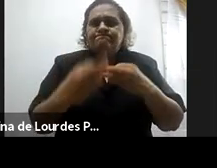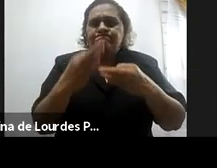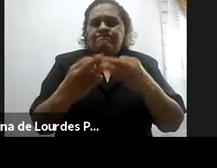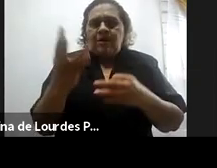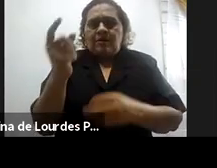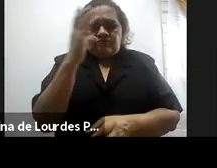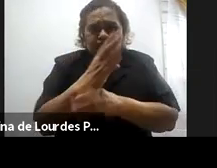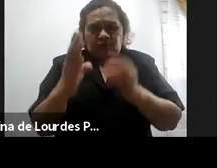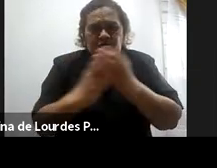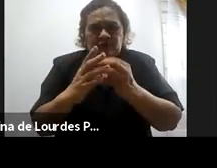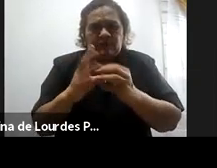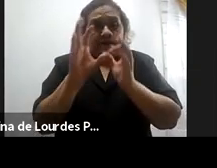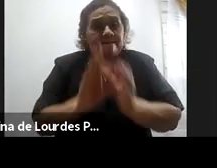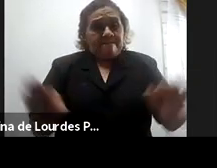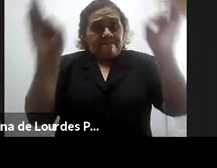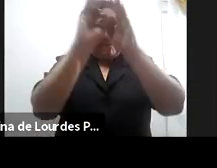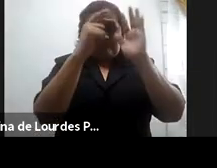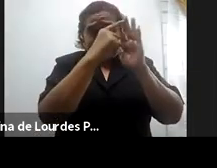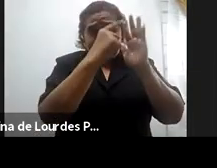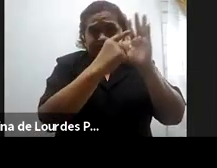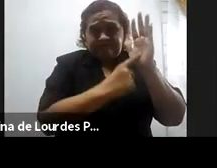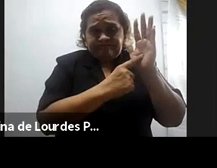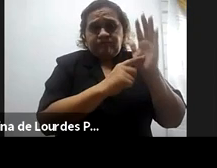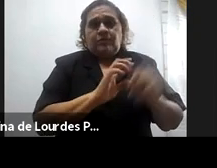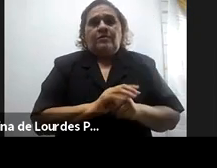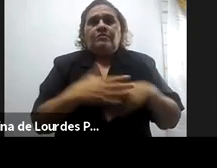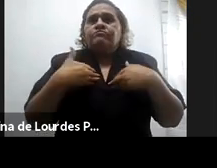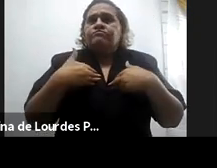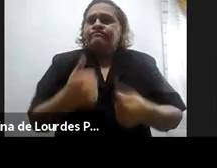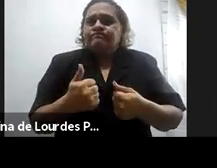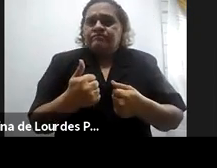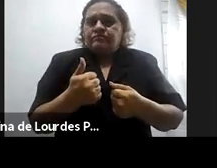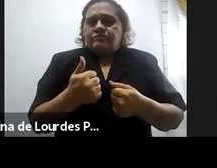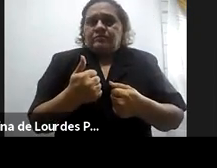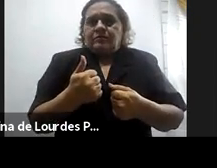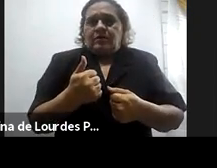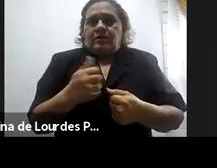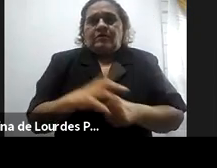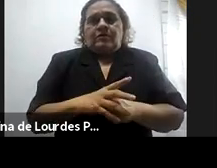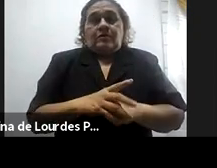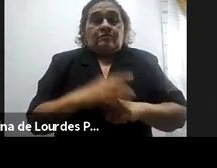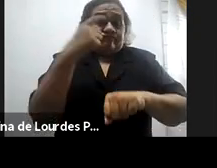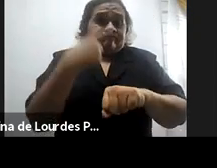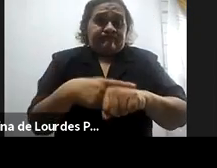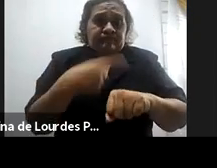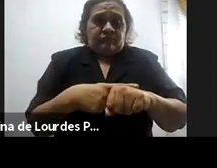puntos importantes. Es bien importante que comprendamos que las enfermedades cardiometabólicas o